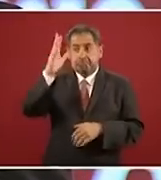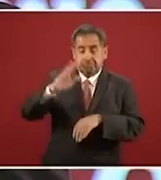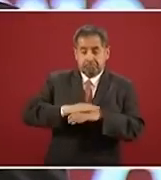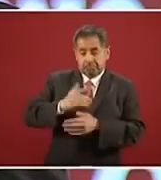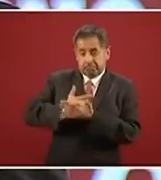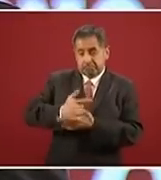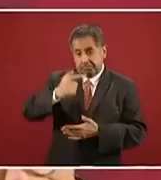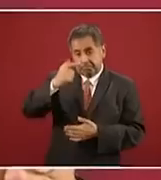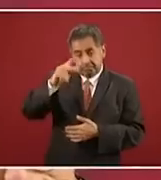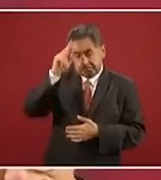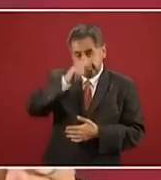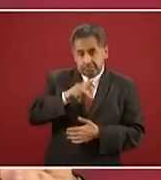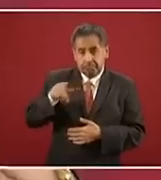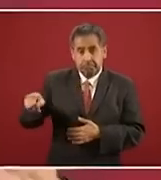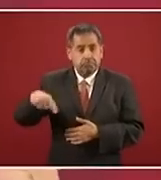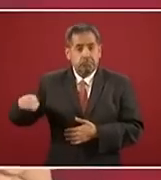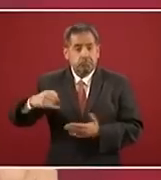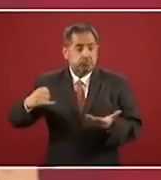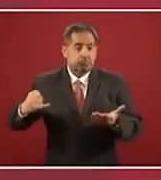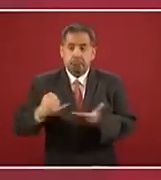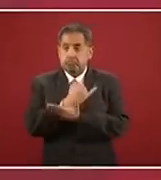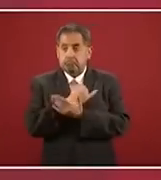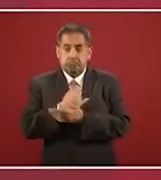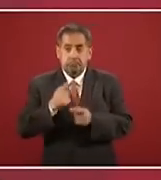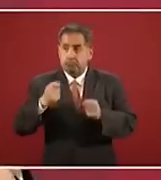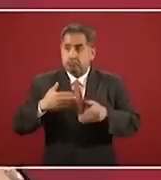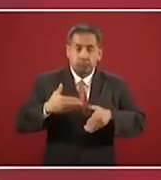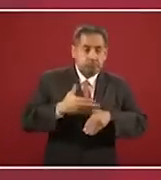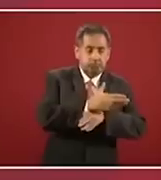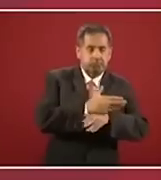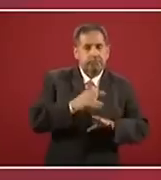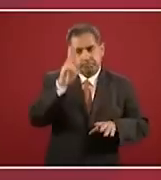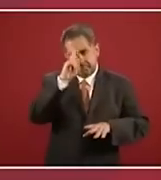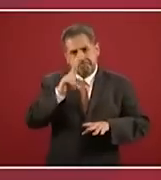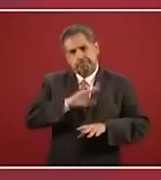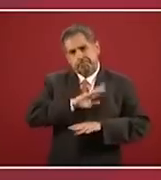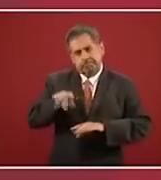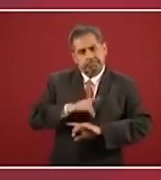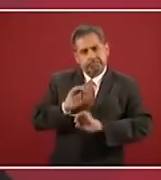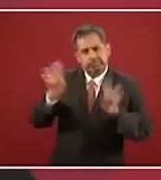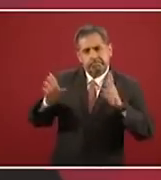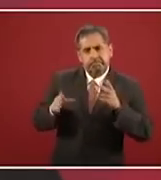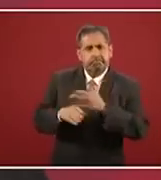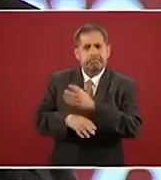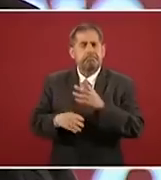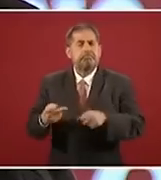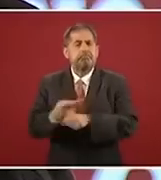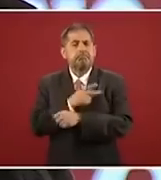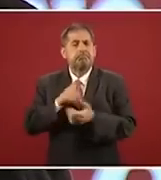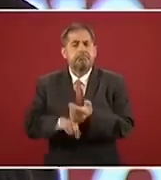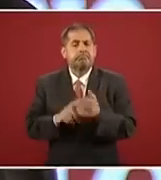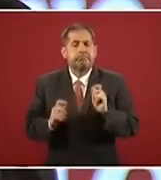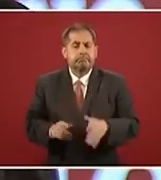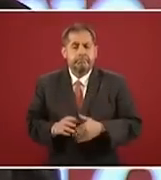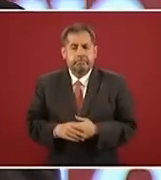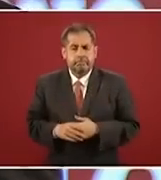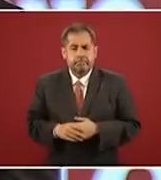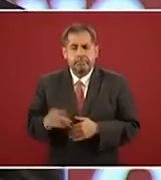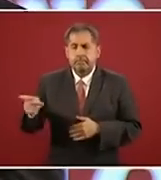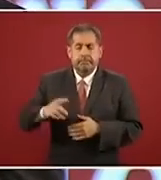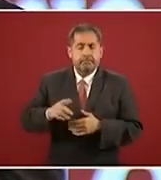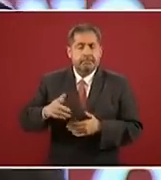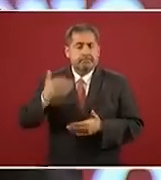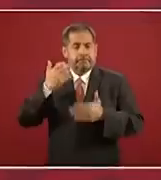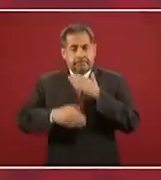llegasen a tomar una decisión contraria de la soberanía nacional porque así tenemos que reaccionar el costo mayor es un atropello a la soberanía